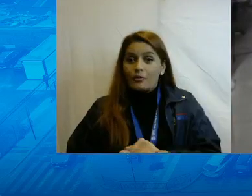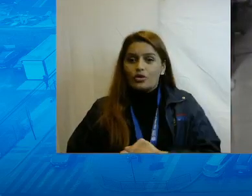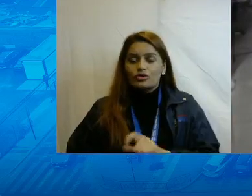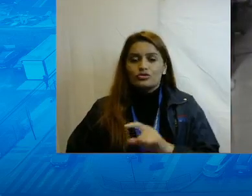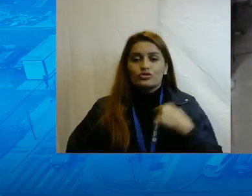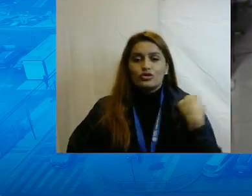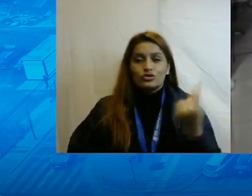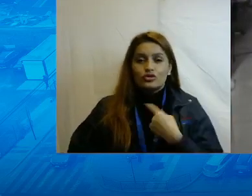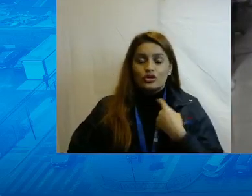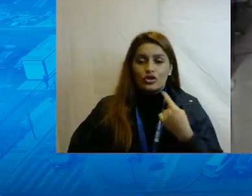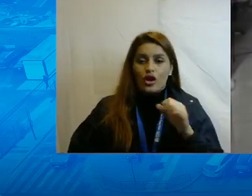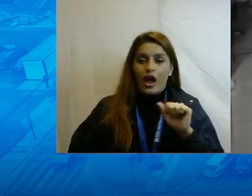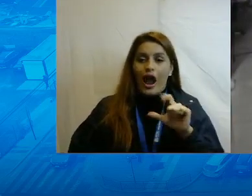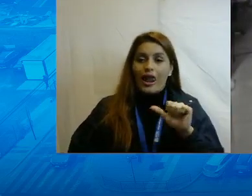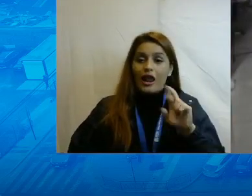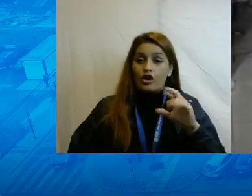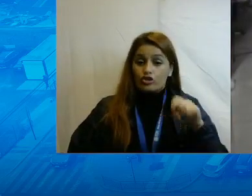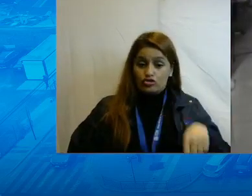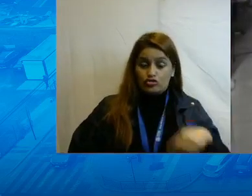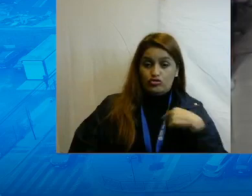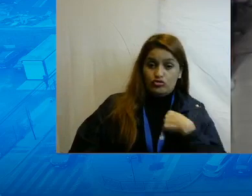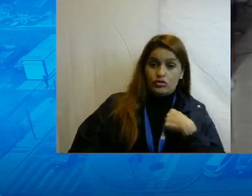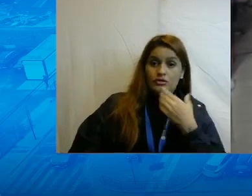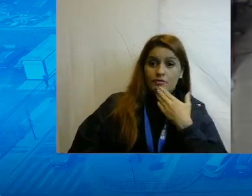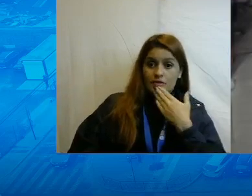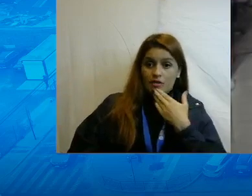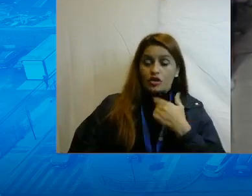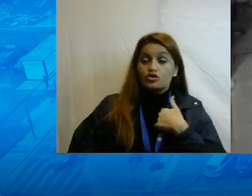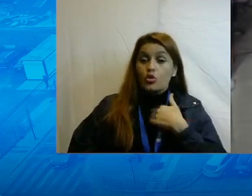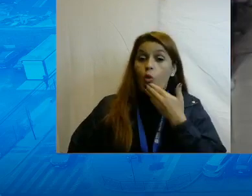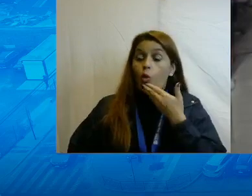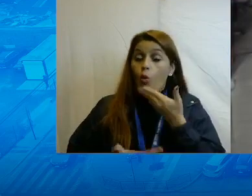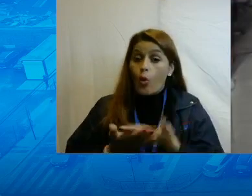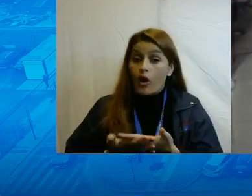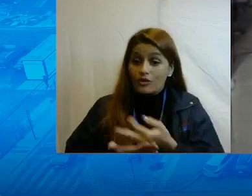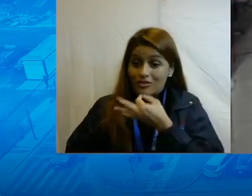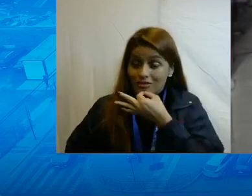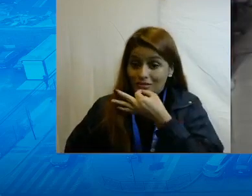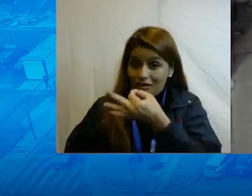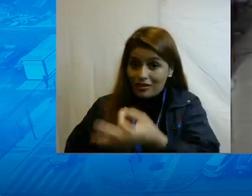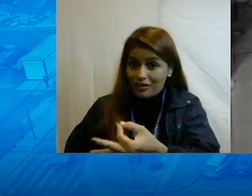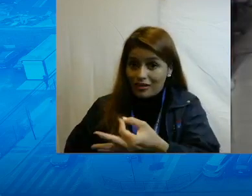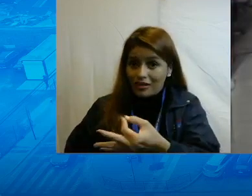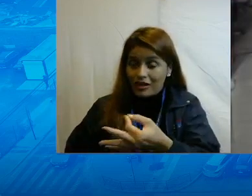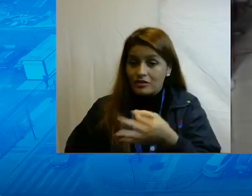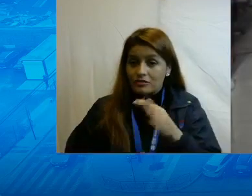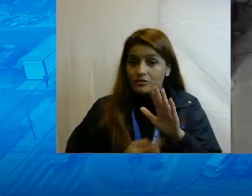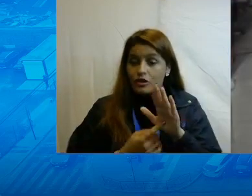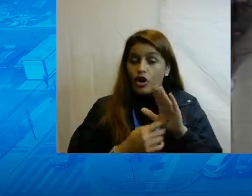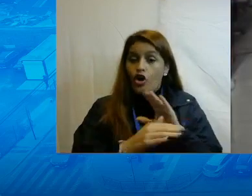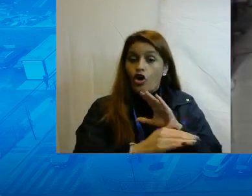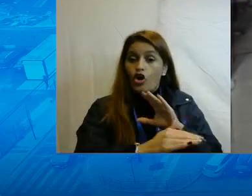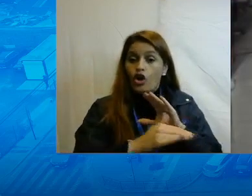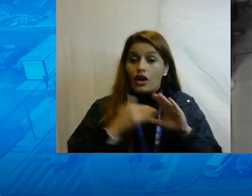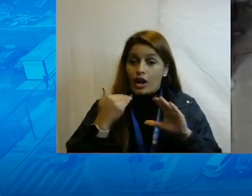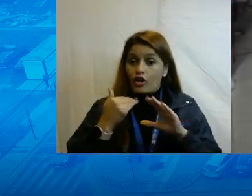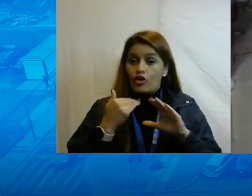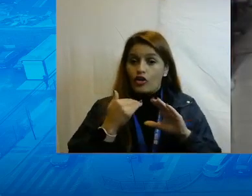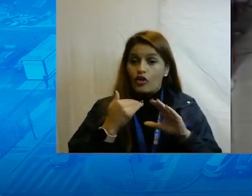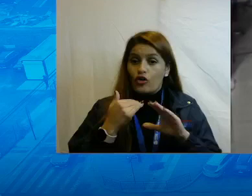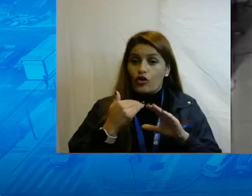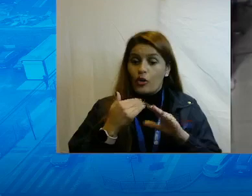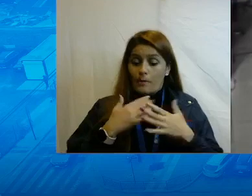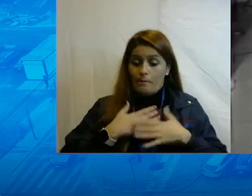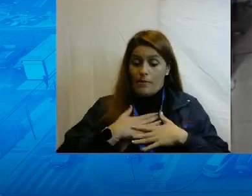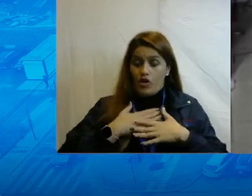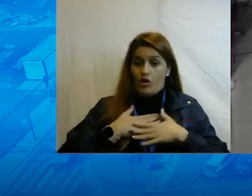concejal Alarcón como quien habla. Yo cuando hice mi intervención dije que esto estaba en el correo institucional, no solamente